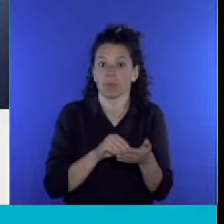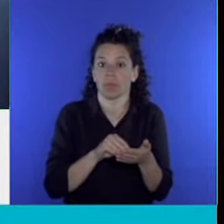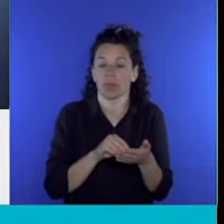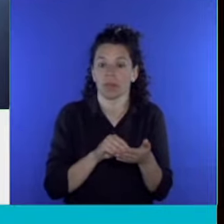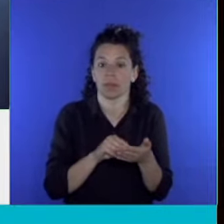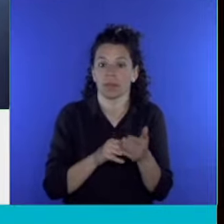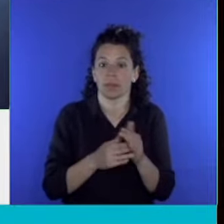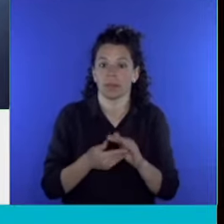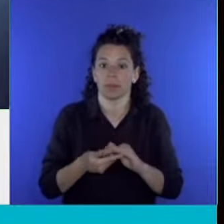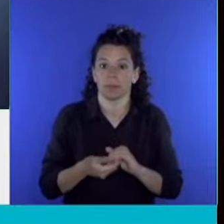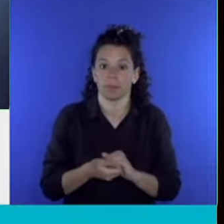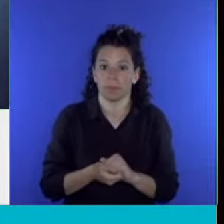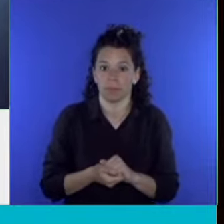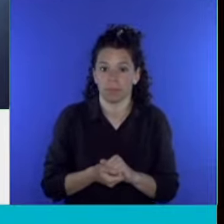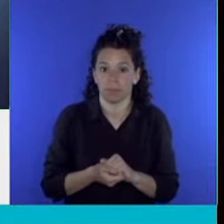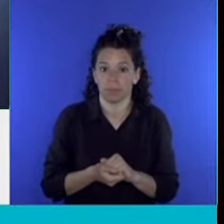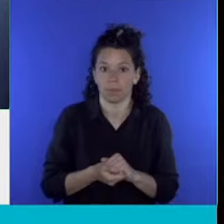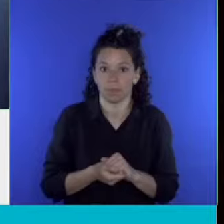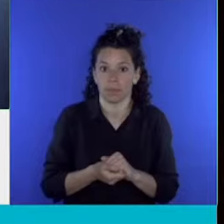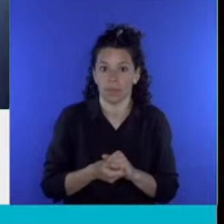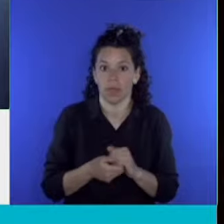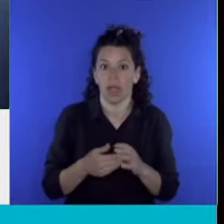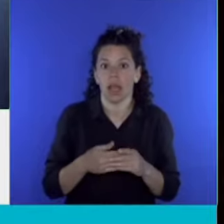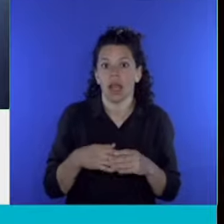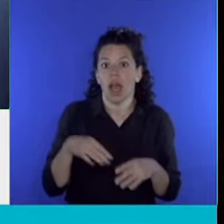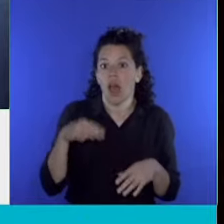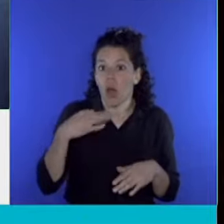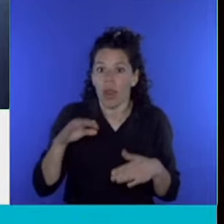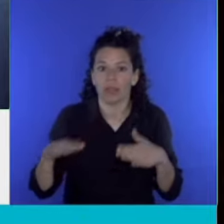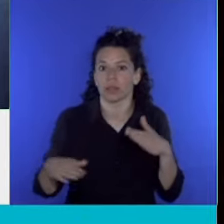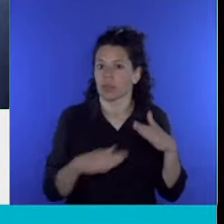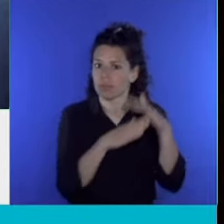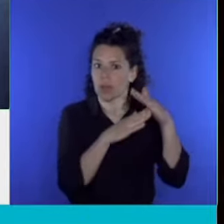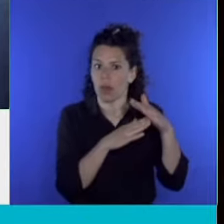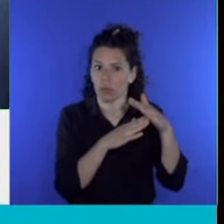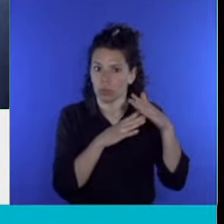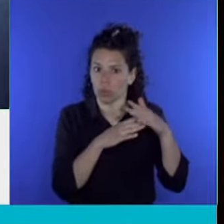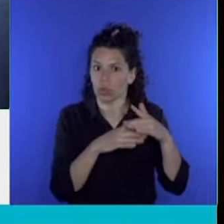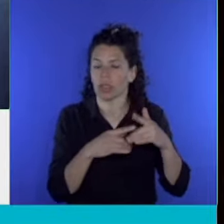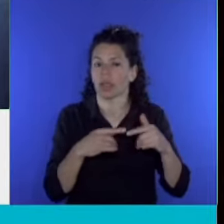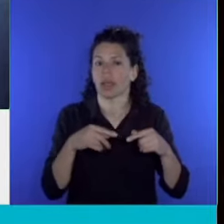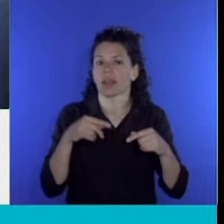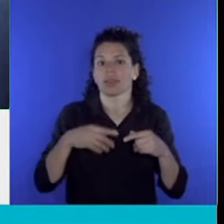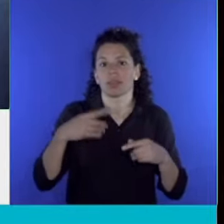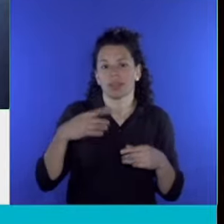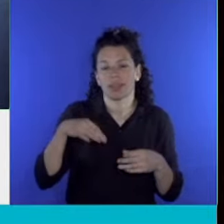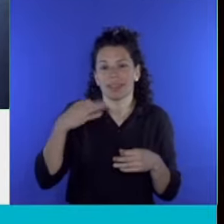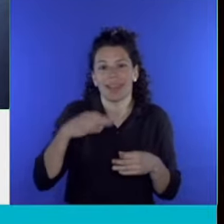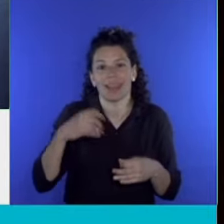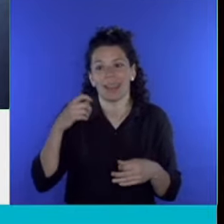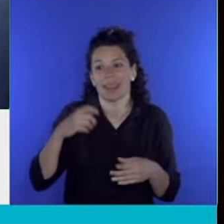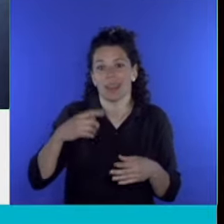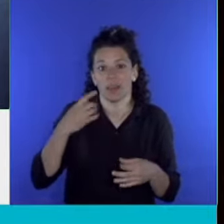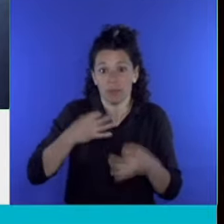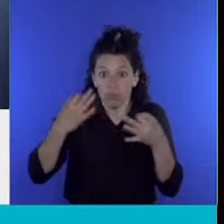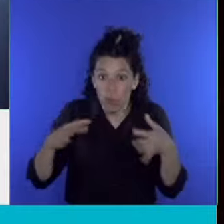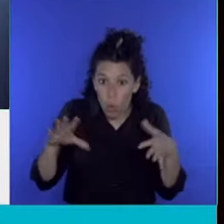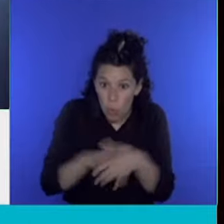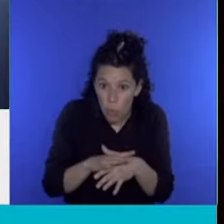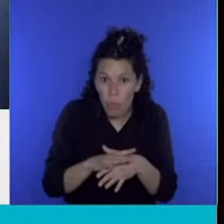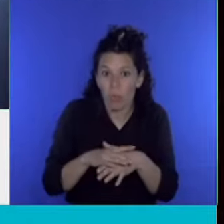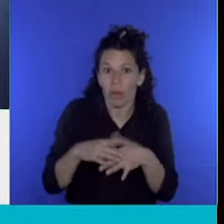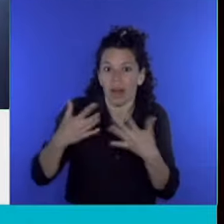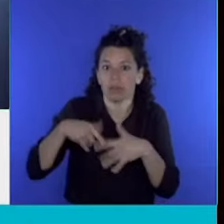texto la obligación por parte de la autoridad de aplicación de cumplir las funciones de la presente